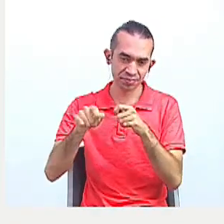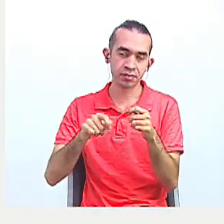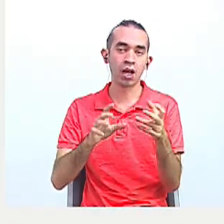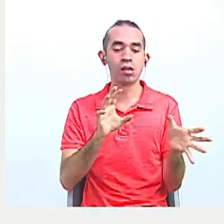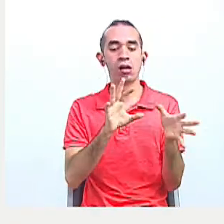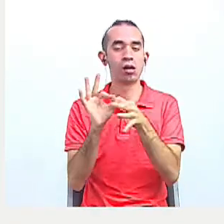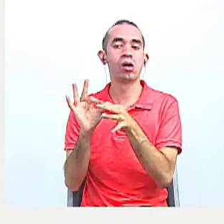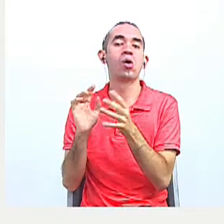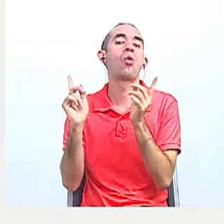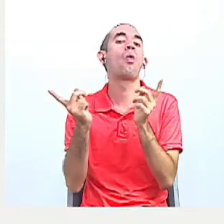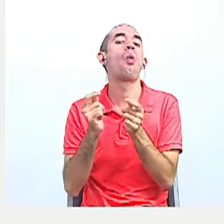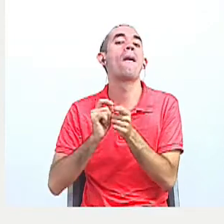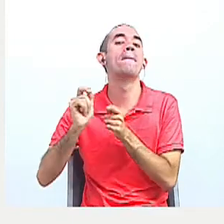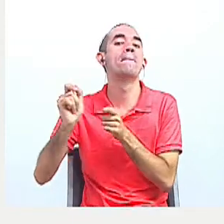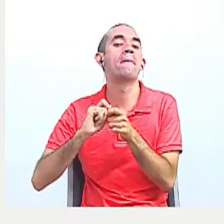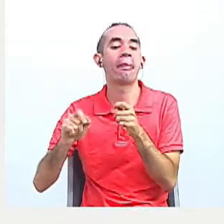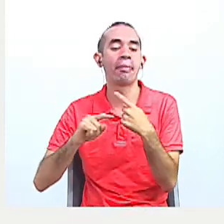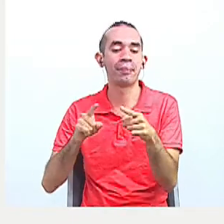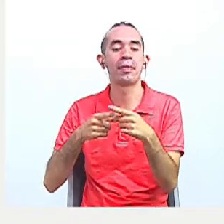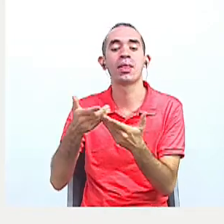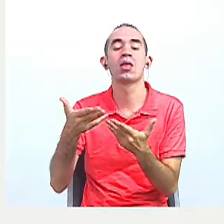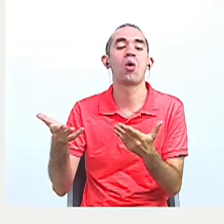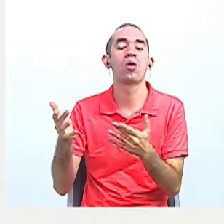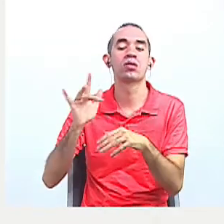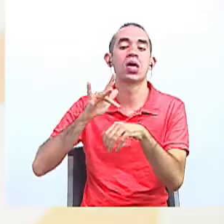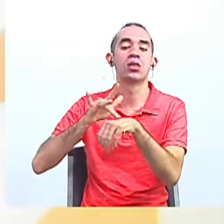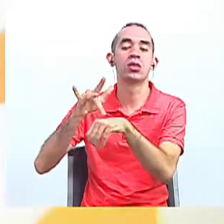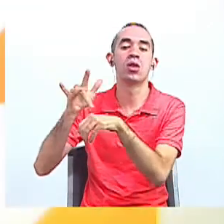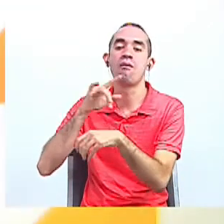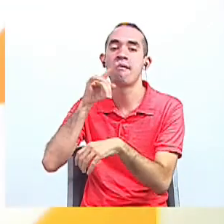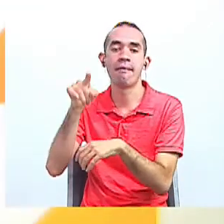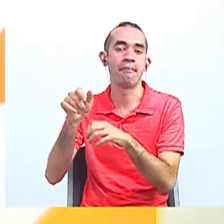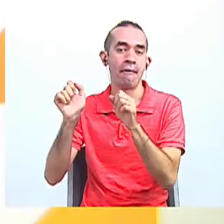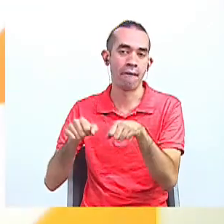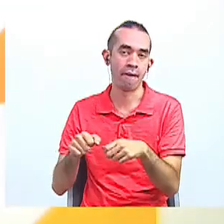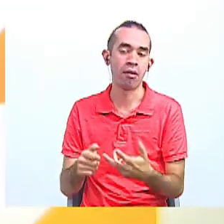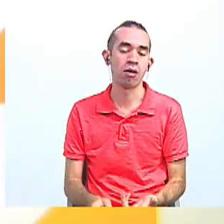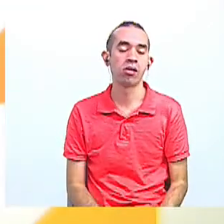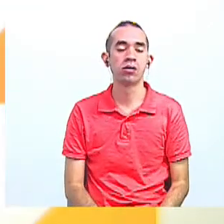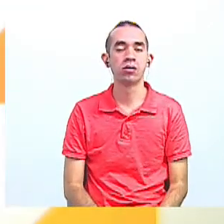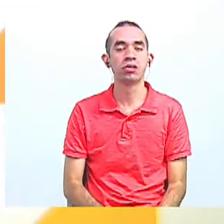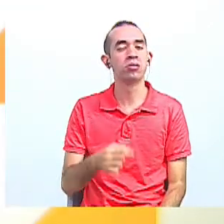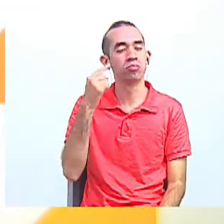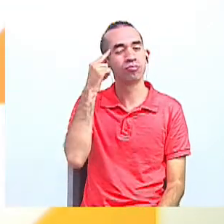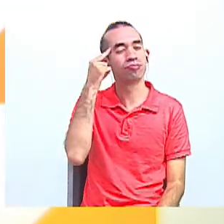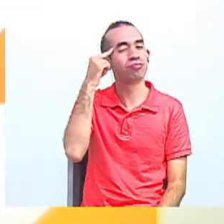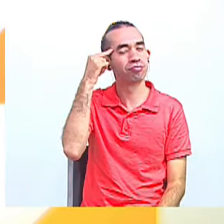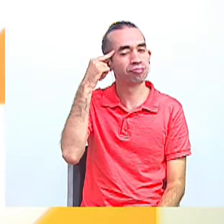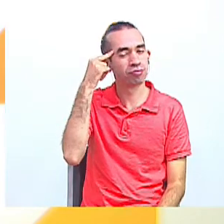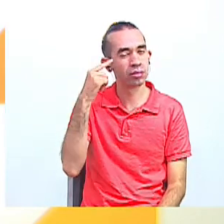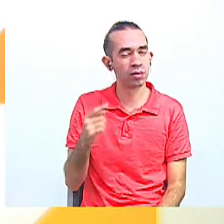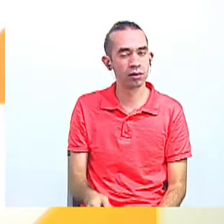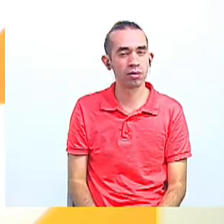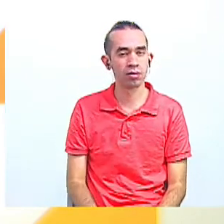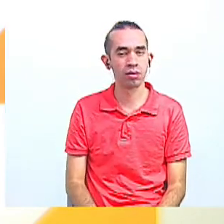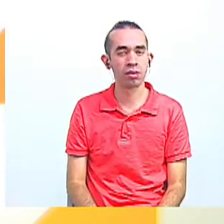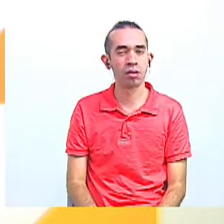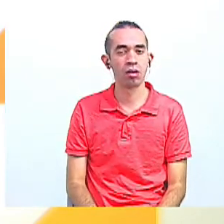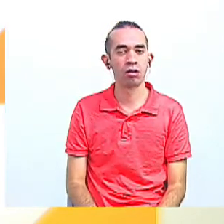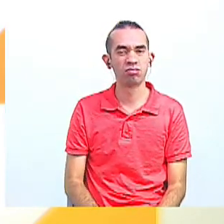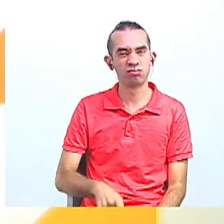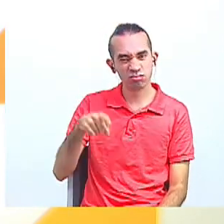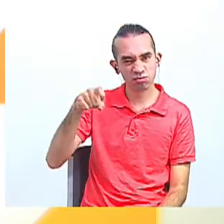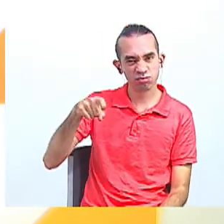físicas, que es todo aquello que se puede medir. Es importante pensar por qué son tan